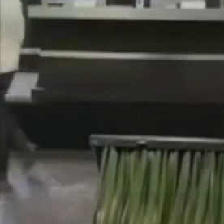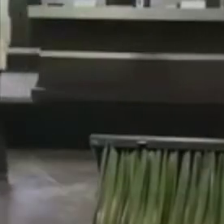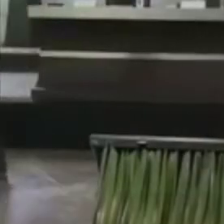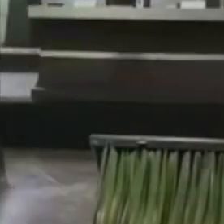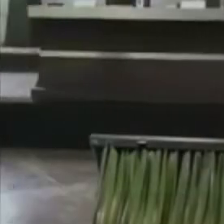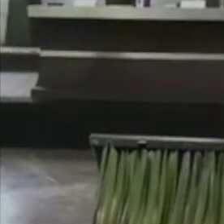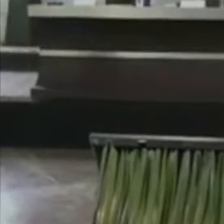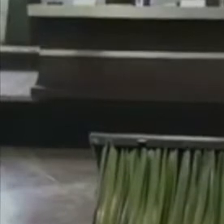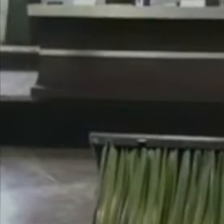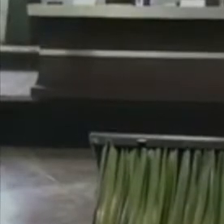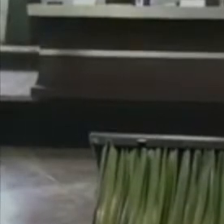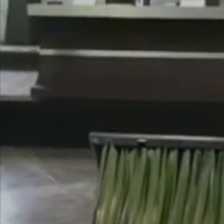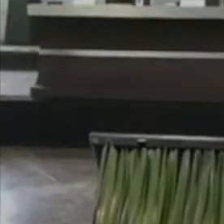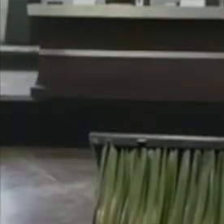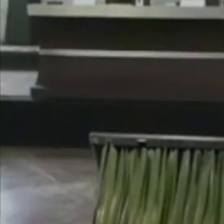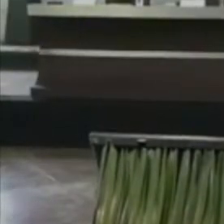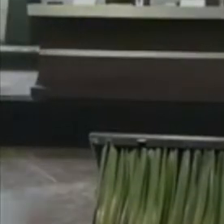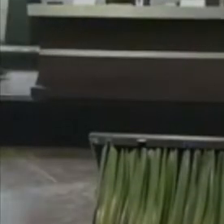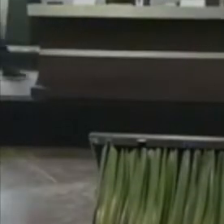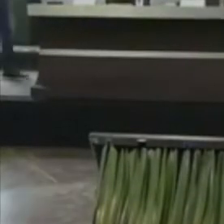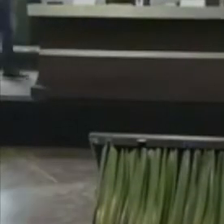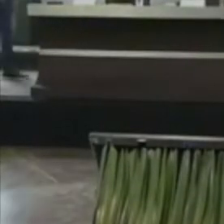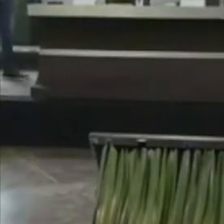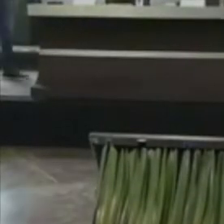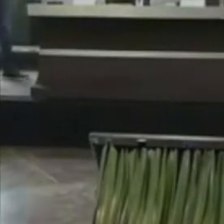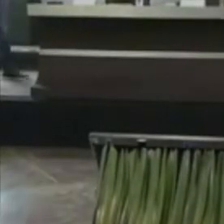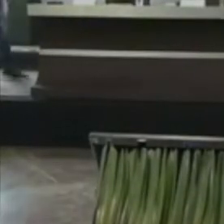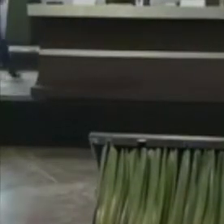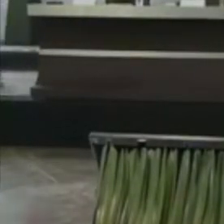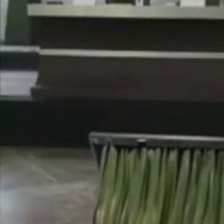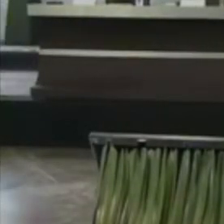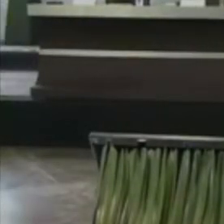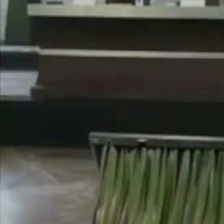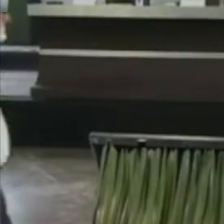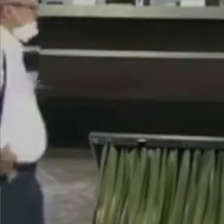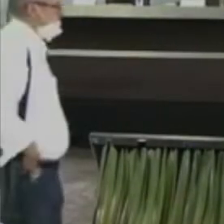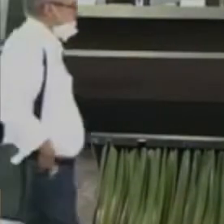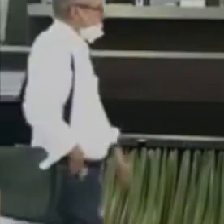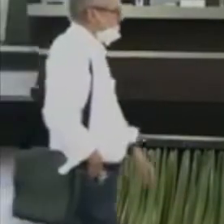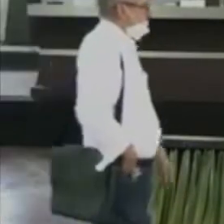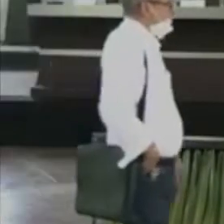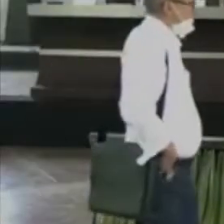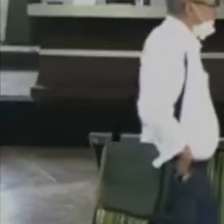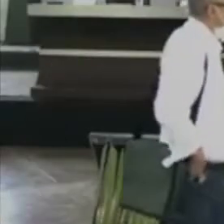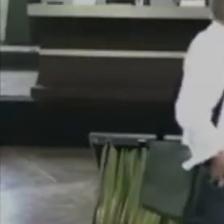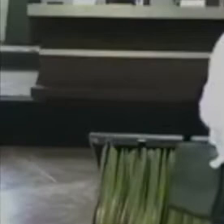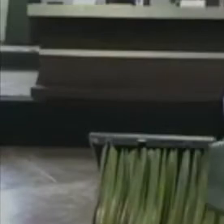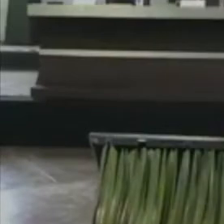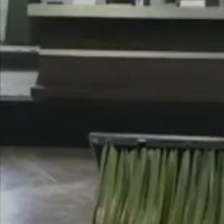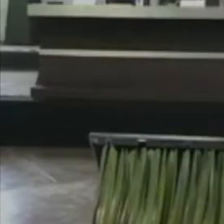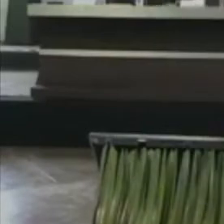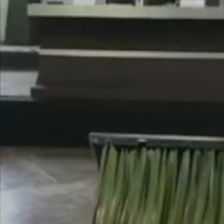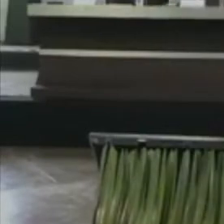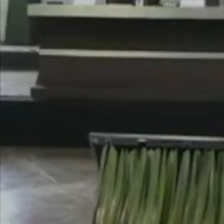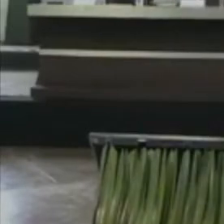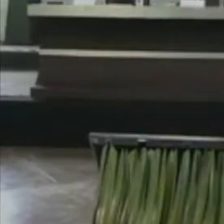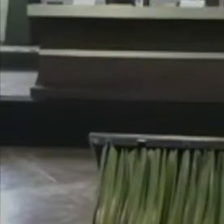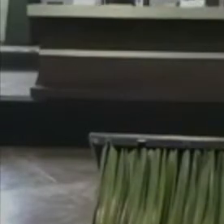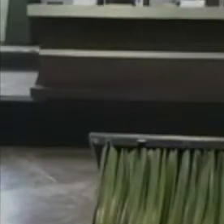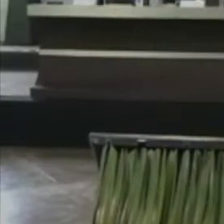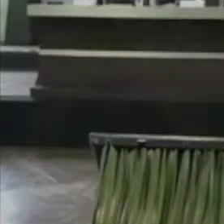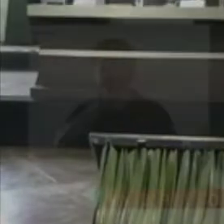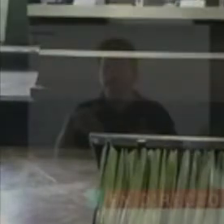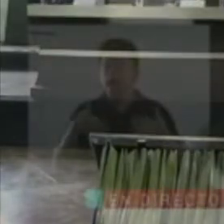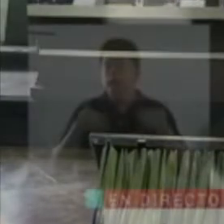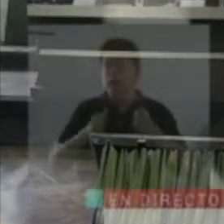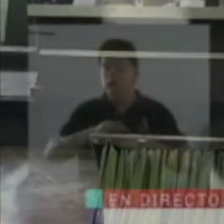a quienes representamos nosotros en nuestras entidades, sino también para hacer un llamado a la conciencia